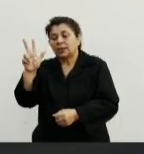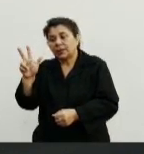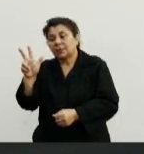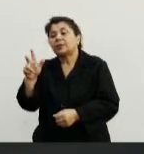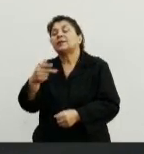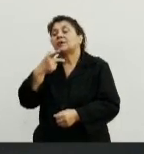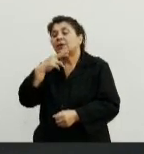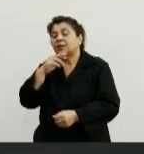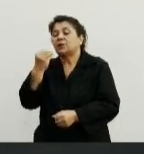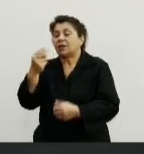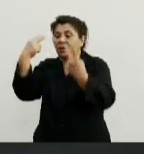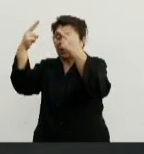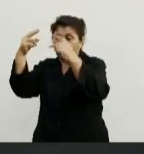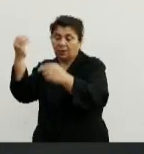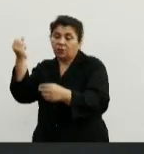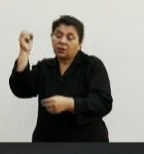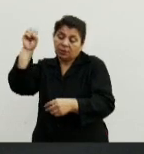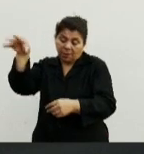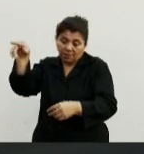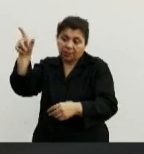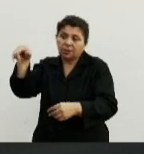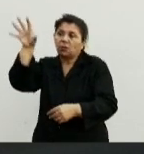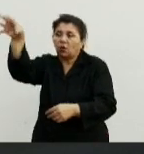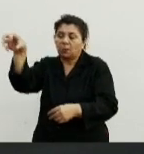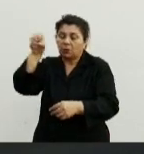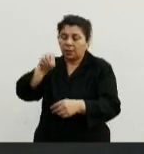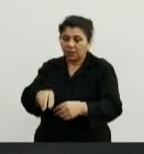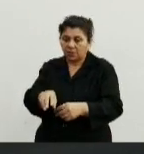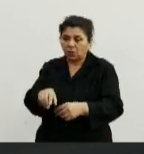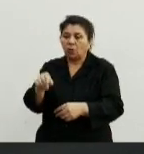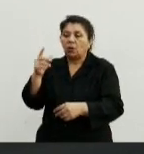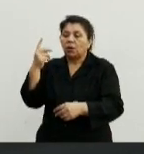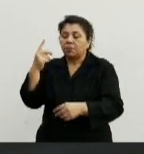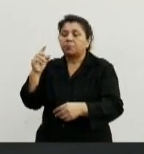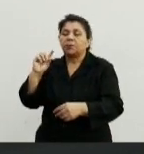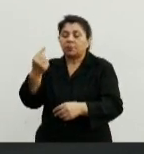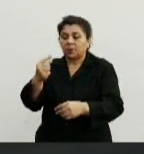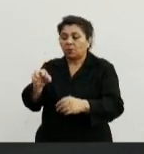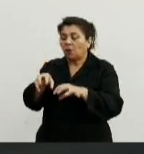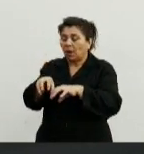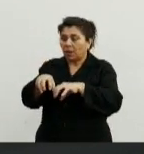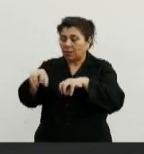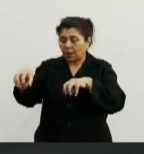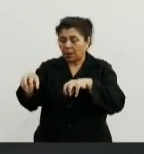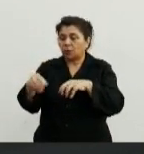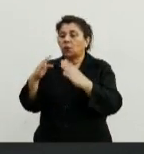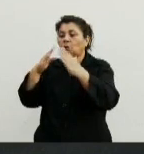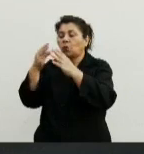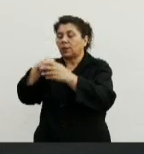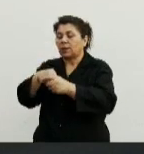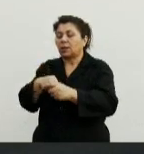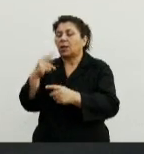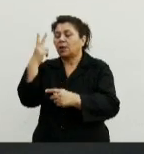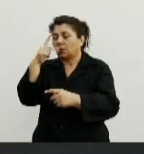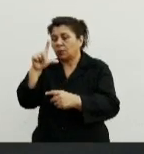exterior hoy están llevando adelante su aislamiento y su cuarentena en hoteles y nos quedan